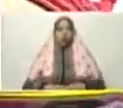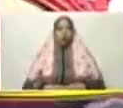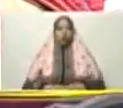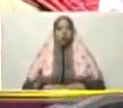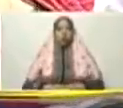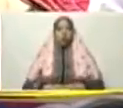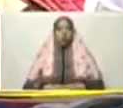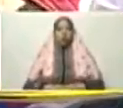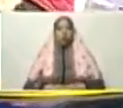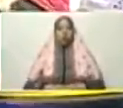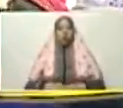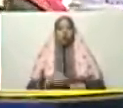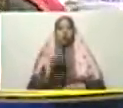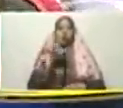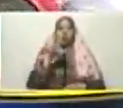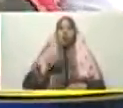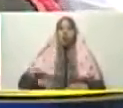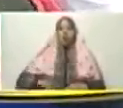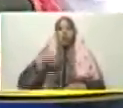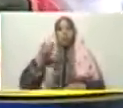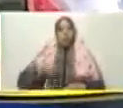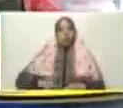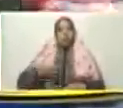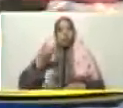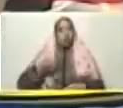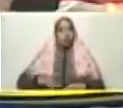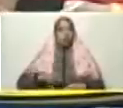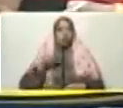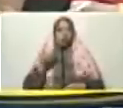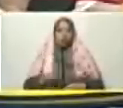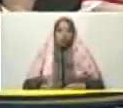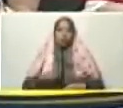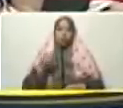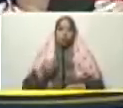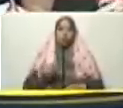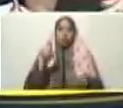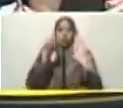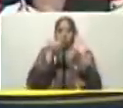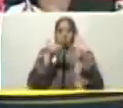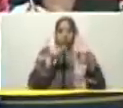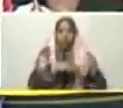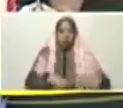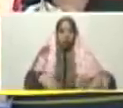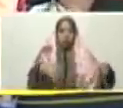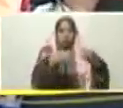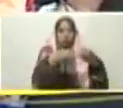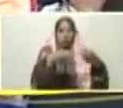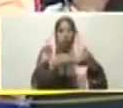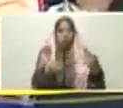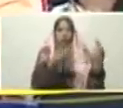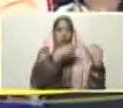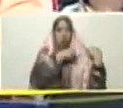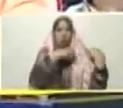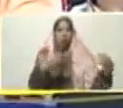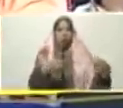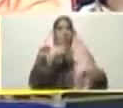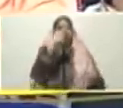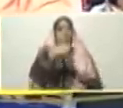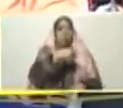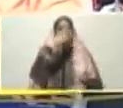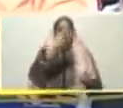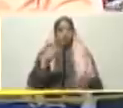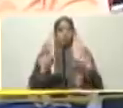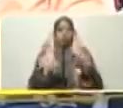que tiene tres instrumentos fundamentales la dirección nacional del partido la dirección nacional de la juventud